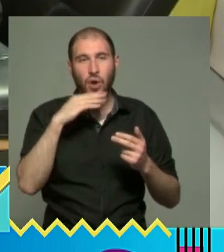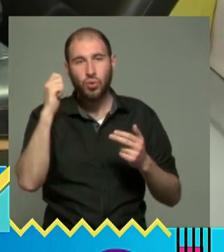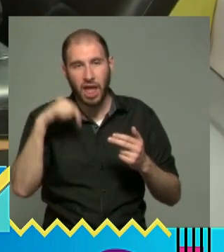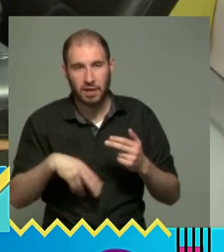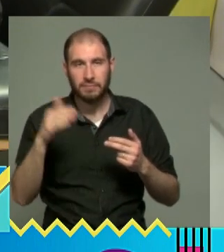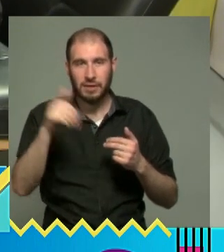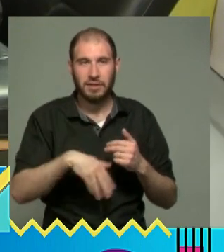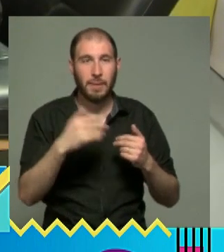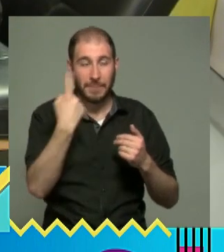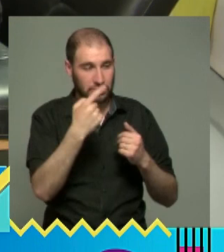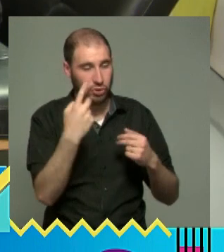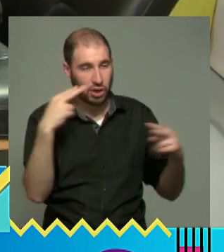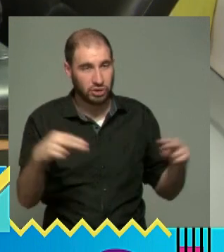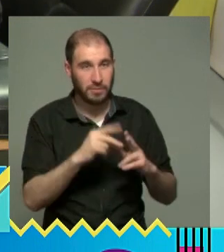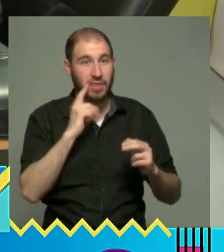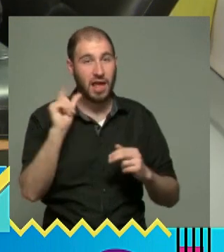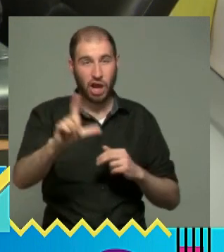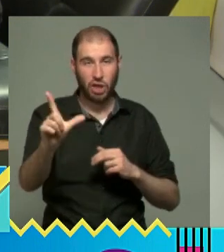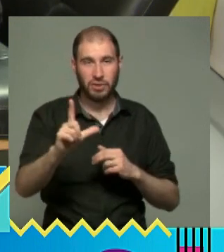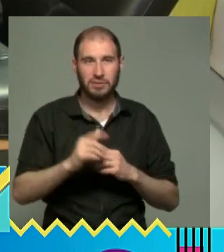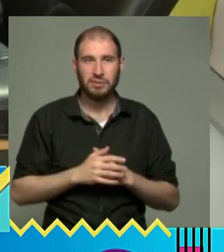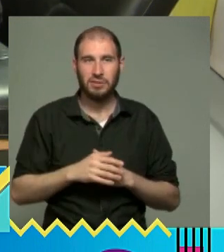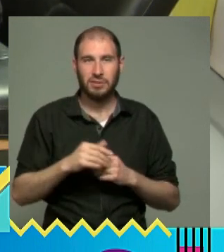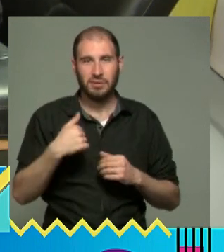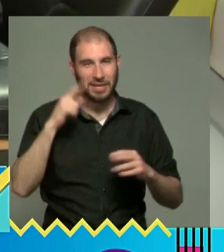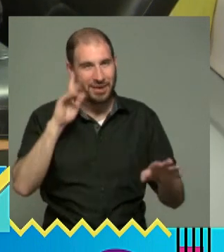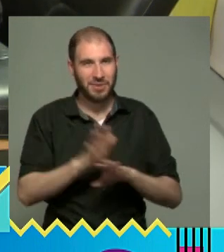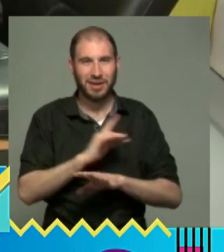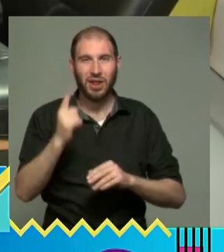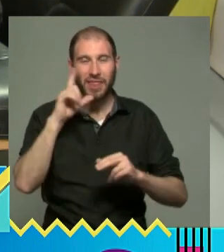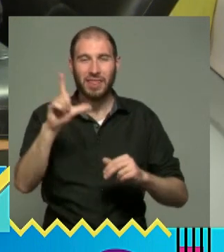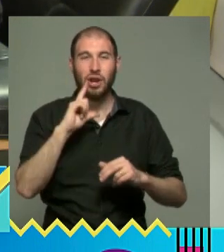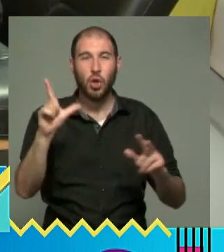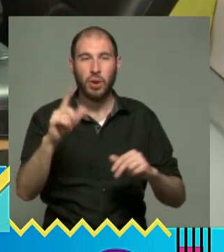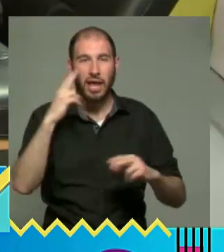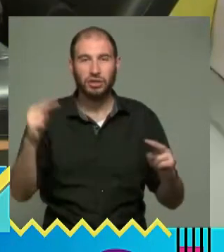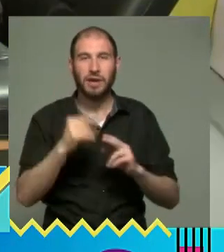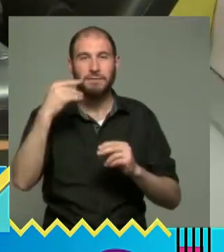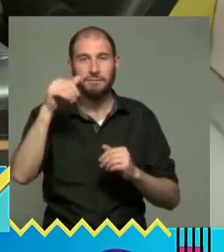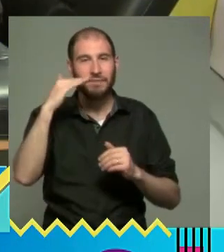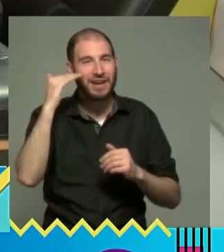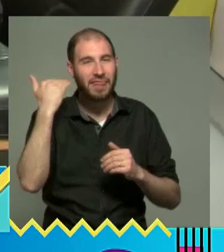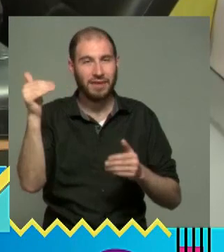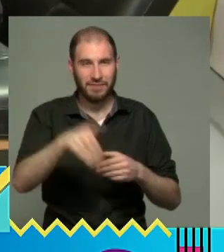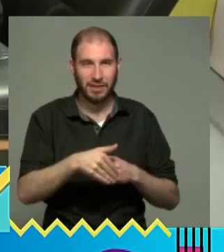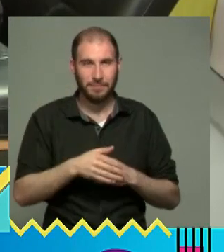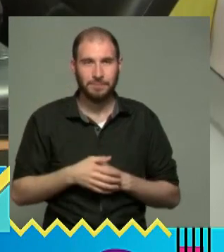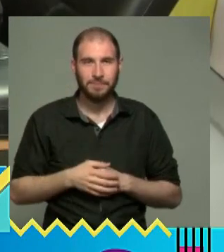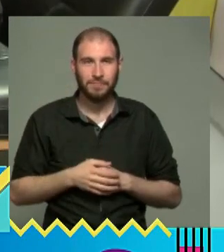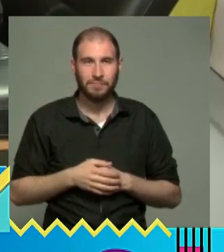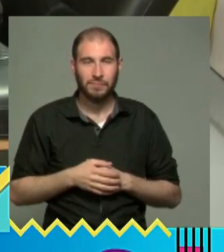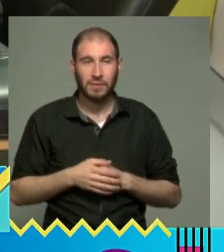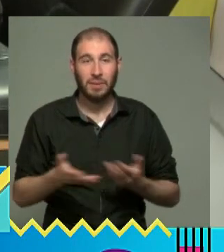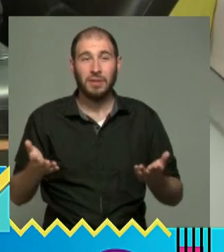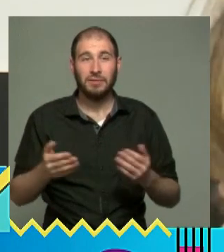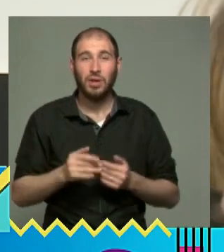estar aquí. Marcelo, nosotros nos reencontramos ¿cuándo? El lunes, bien, obviamente. No me voy a equivocar, No, nos reencontramos el lunes ya con Fernanda Oviedo aquí entre nosotros. Así que bueno,